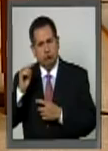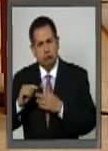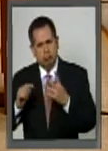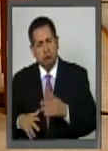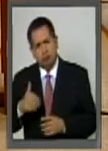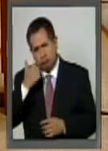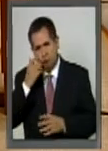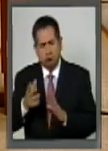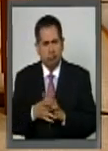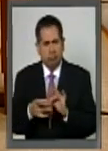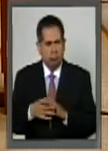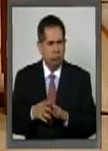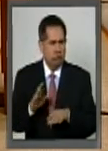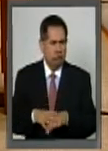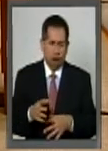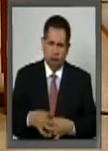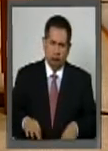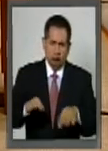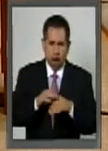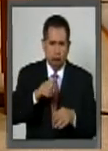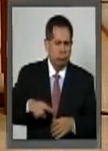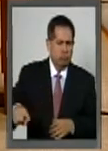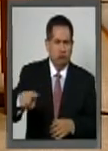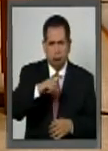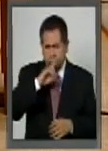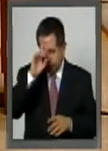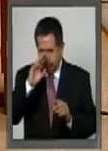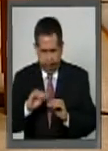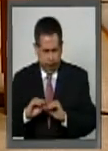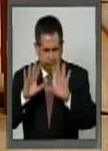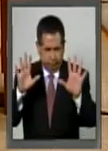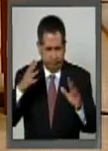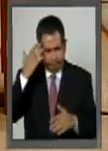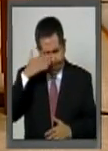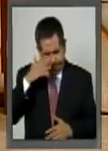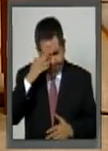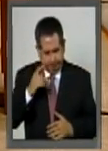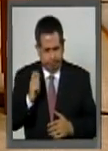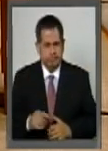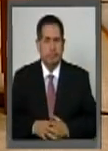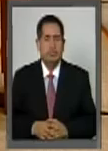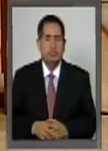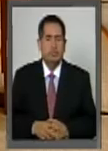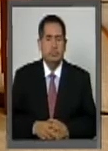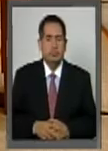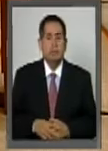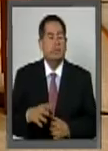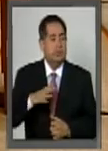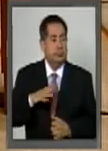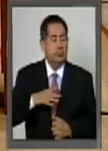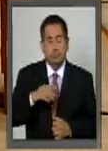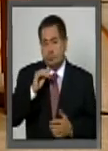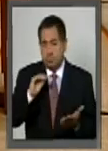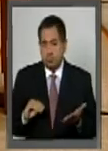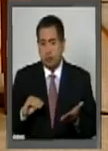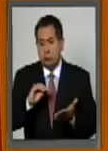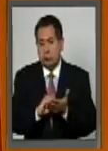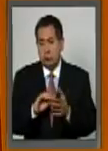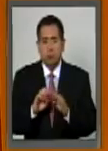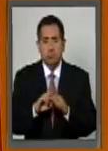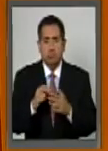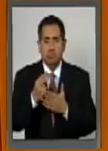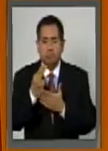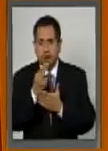enumerar para mayor ilustración de las compañeras y compañeros senadores. Se contemplan, por ejemplo, como